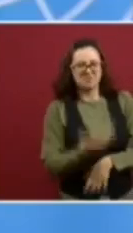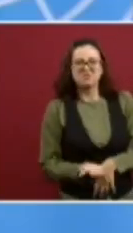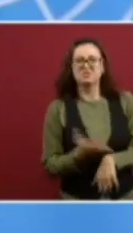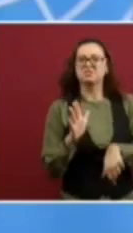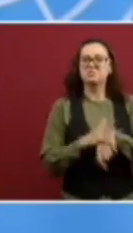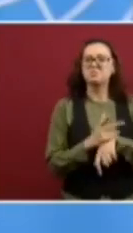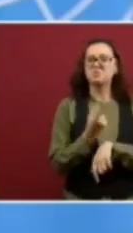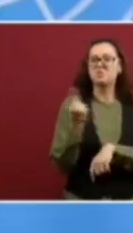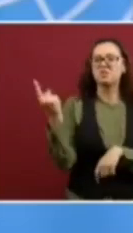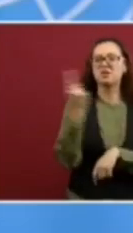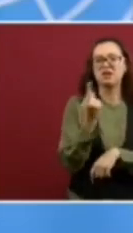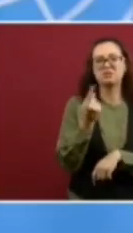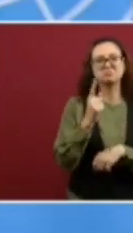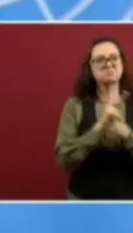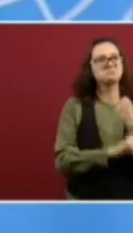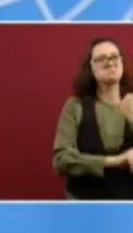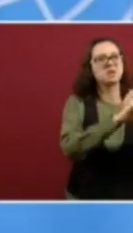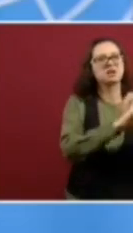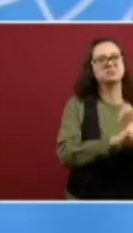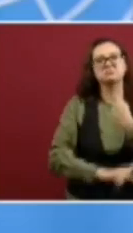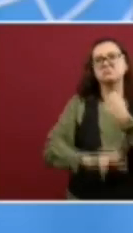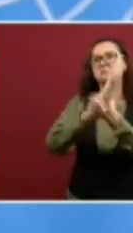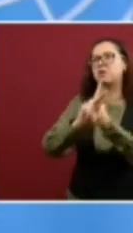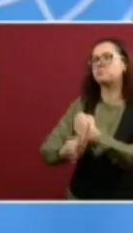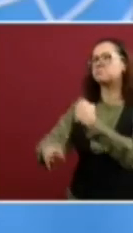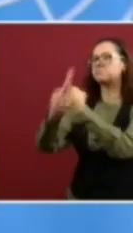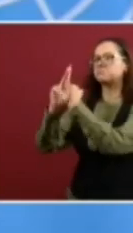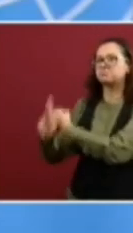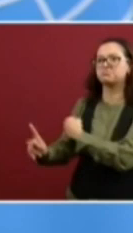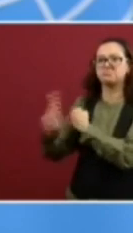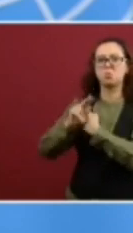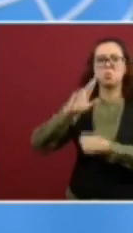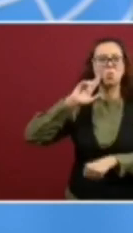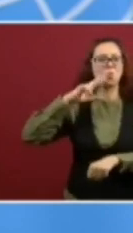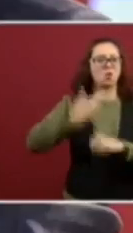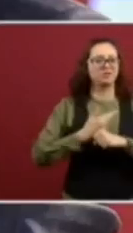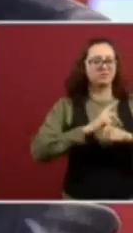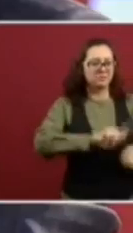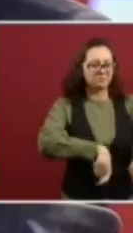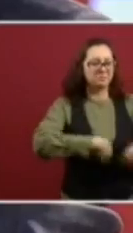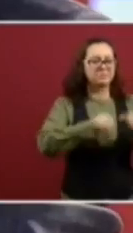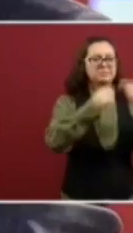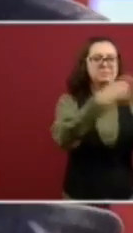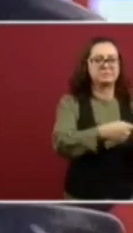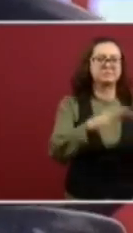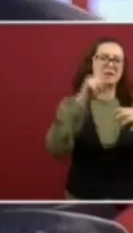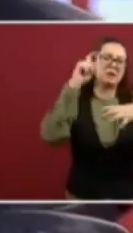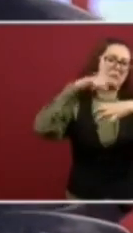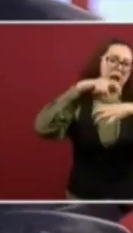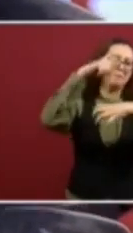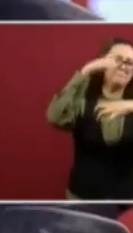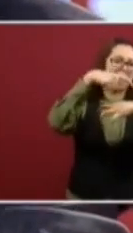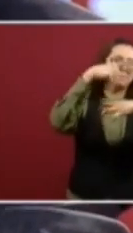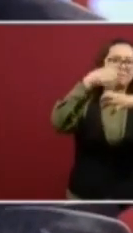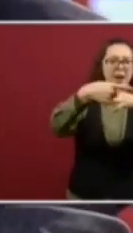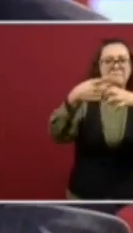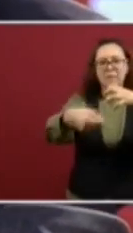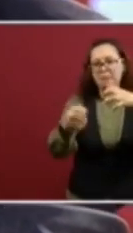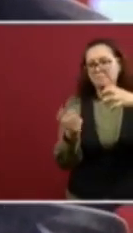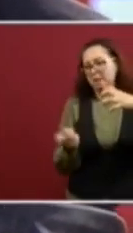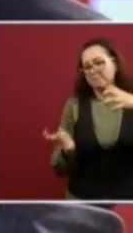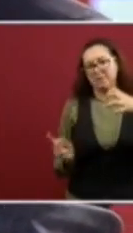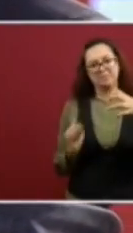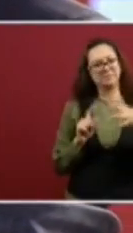para y desempeñarse atender asuntos todos los